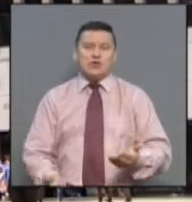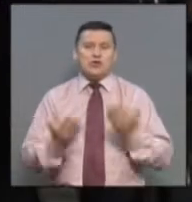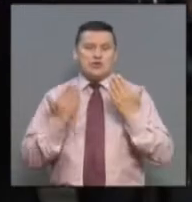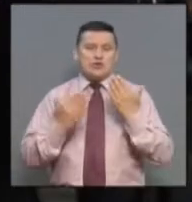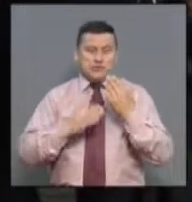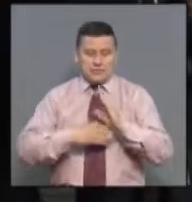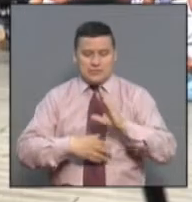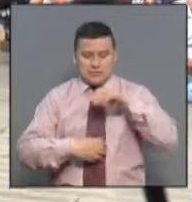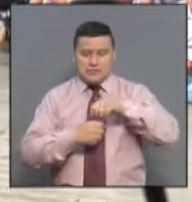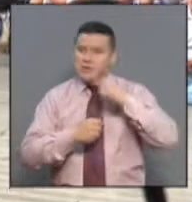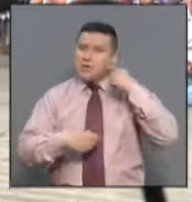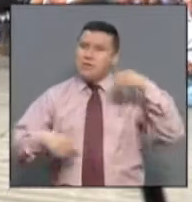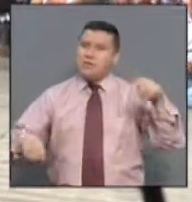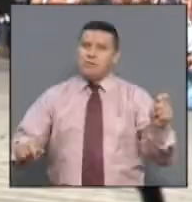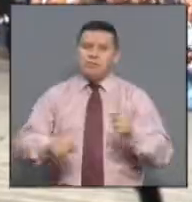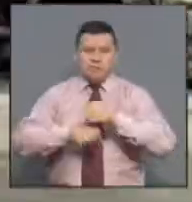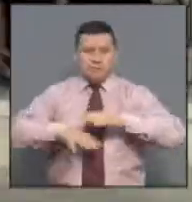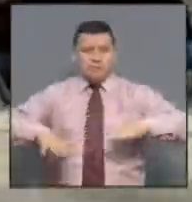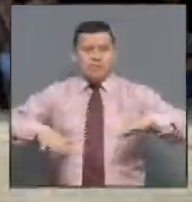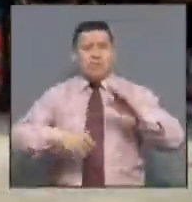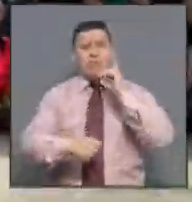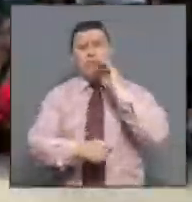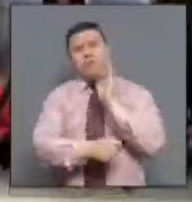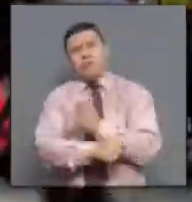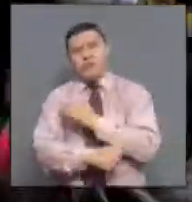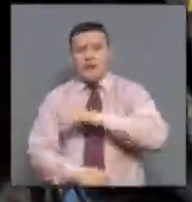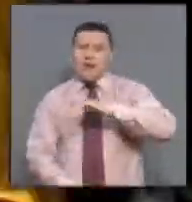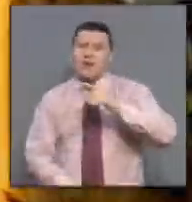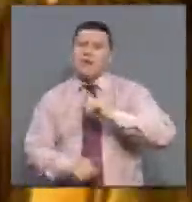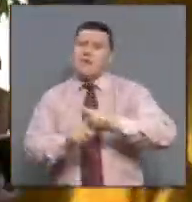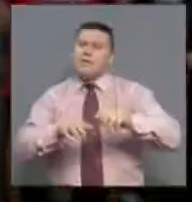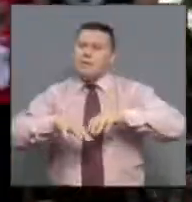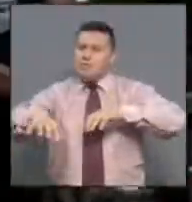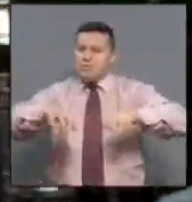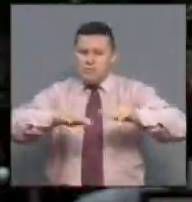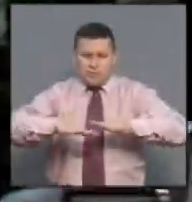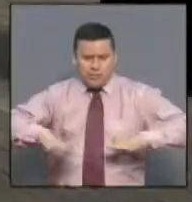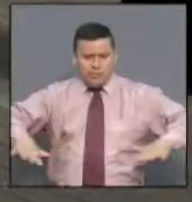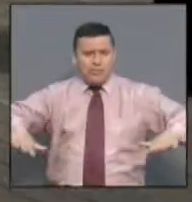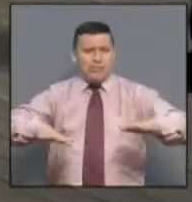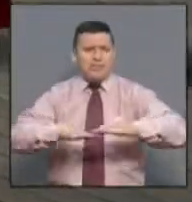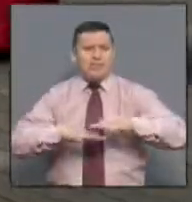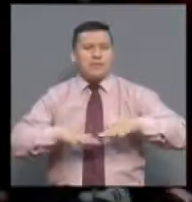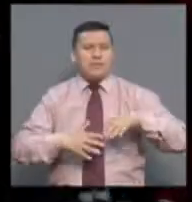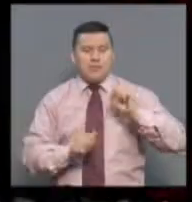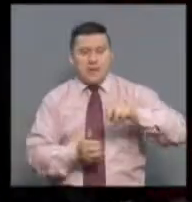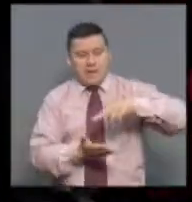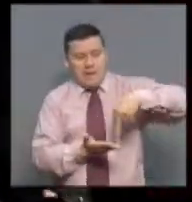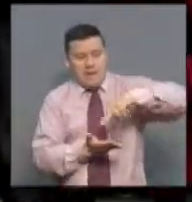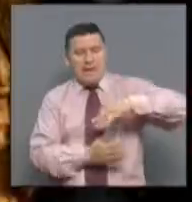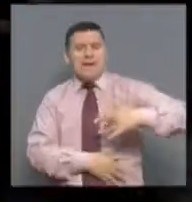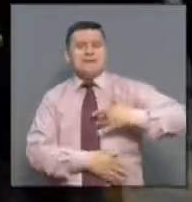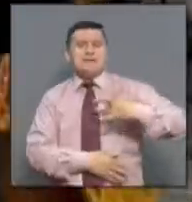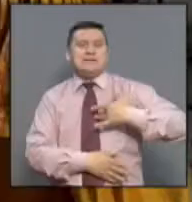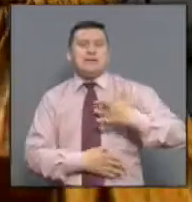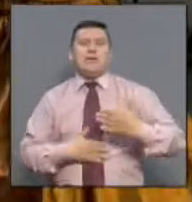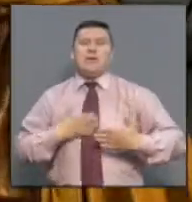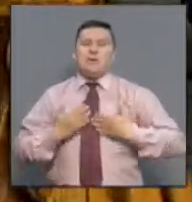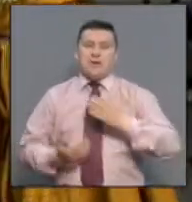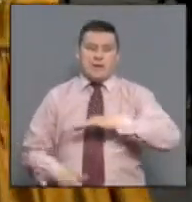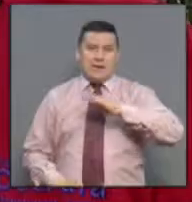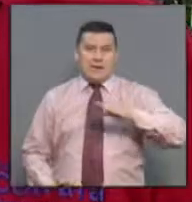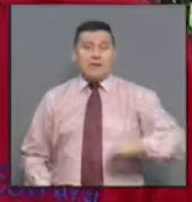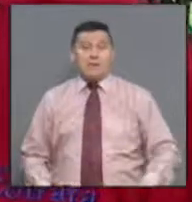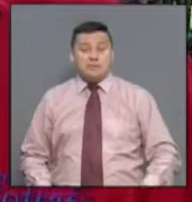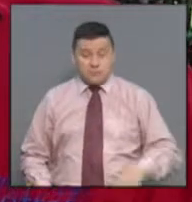a la Corporación Folclórica Tierra Antioqueña explorar los diferentes ritmos folclóricos que se pueden bailar, sentir y gozar en Antioquia.